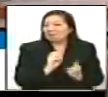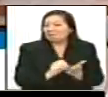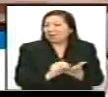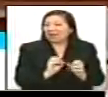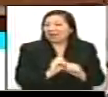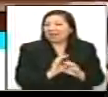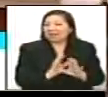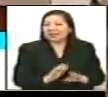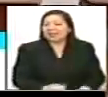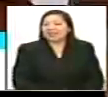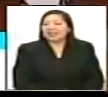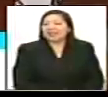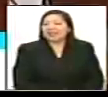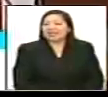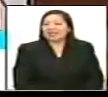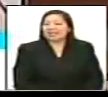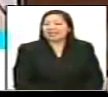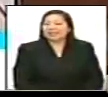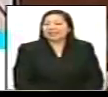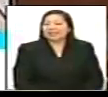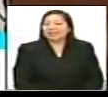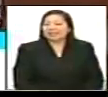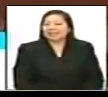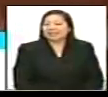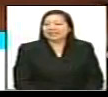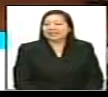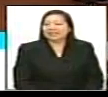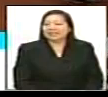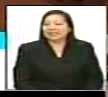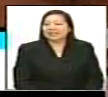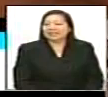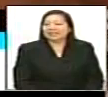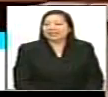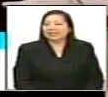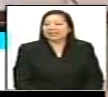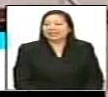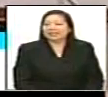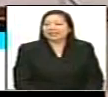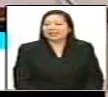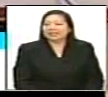planteamiento. Damos el uso de la palabra a Diana Chávez.